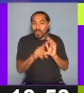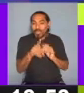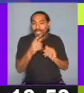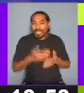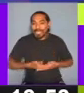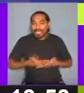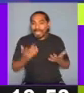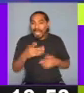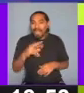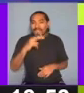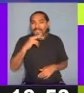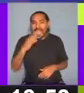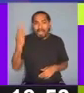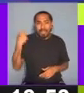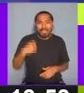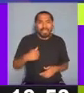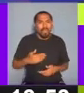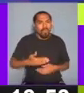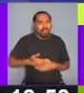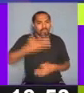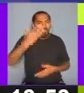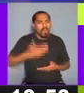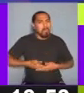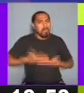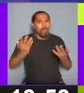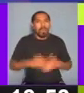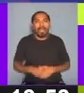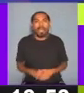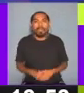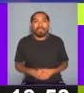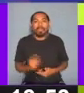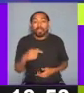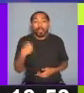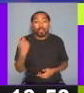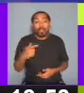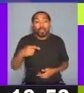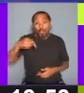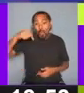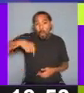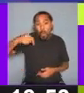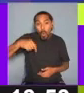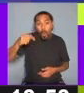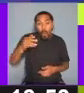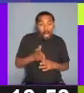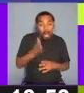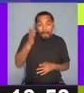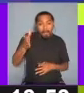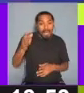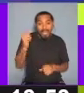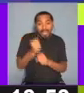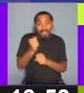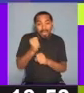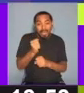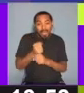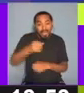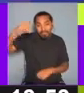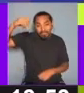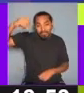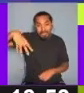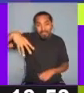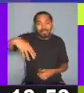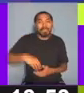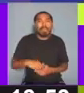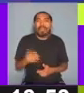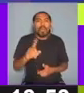el día viernes, se publica, y nosotros nos vamos a instalar ahora, hoy. Pero hoy nos instalamos no para empezar ya a